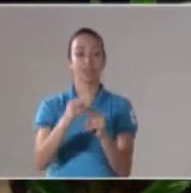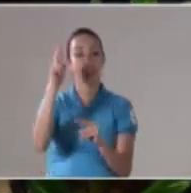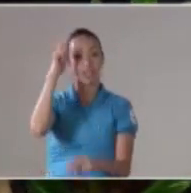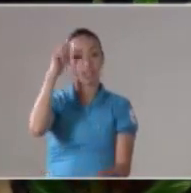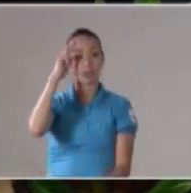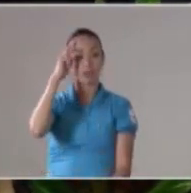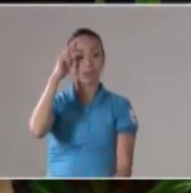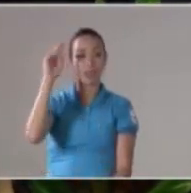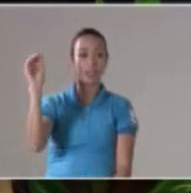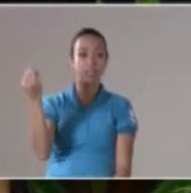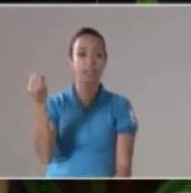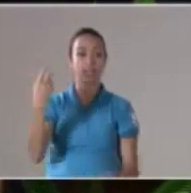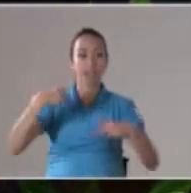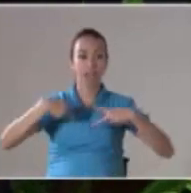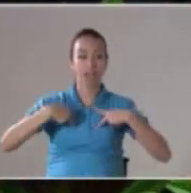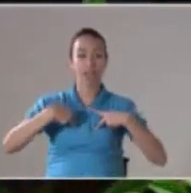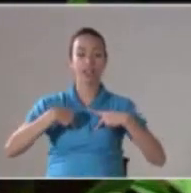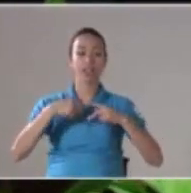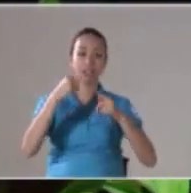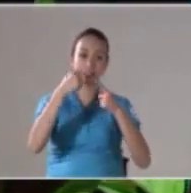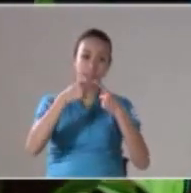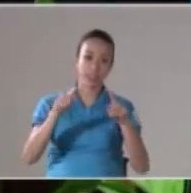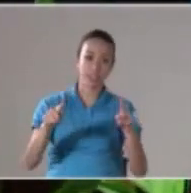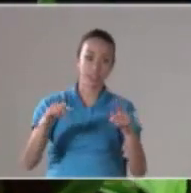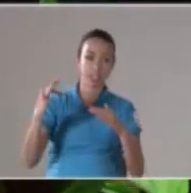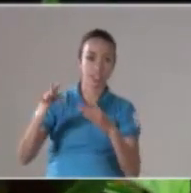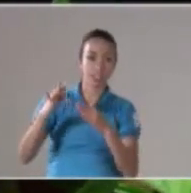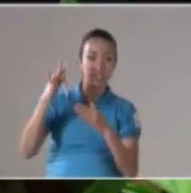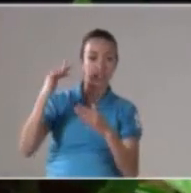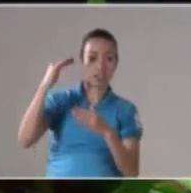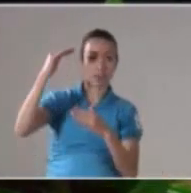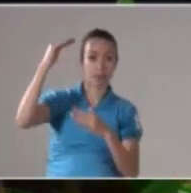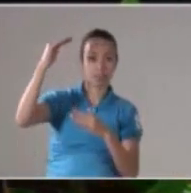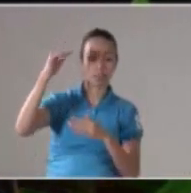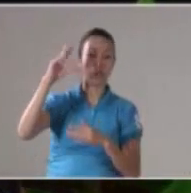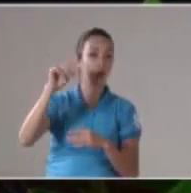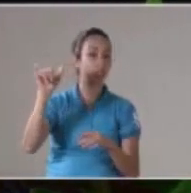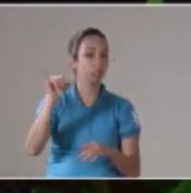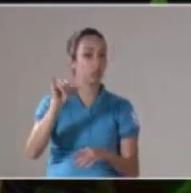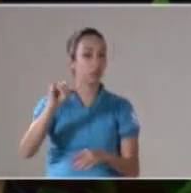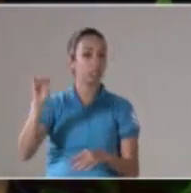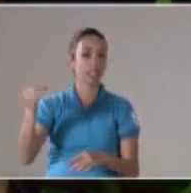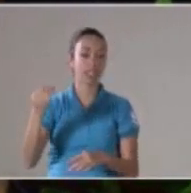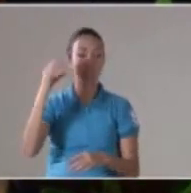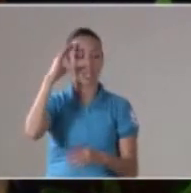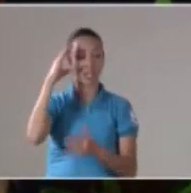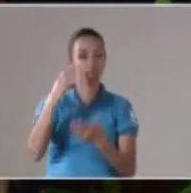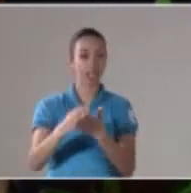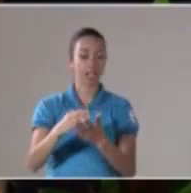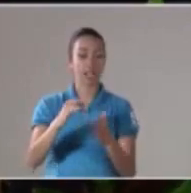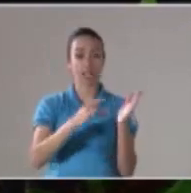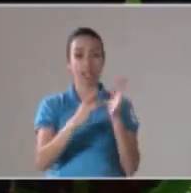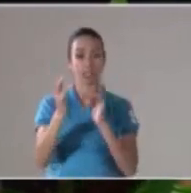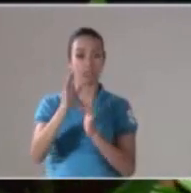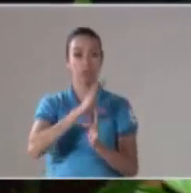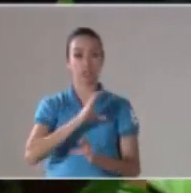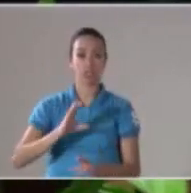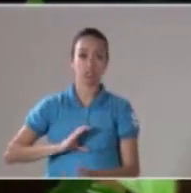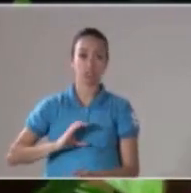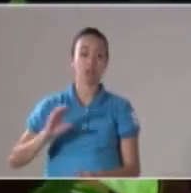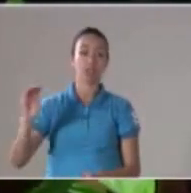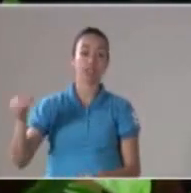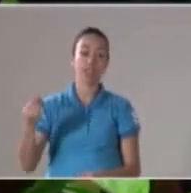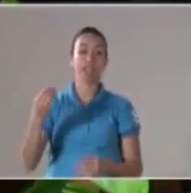Recuérdese que hay varios estadios. No es lo mismo creer en Cristo que creer en su nombre. Ah, esa es otra cosa. Y con versos